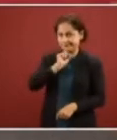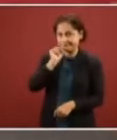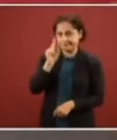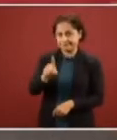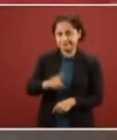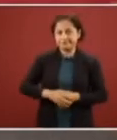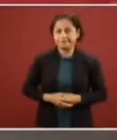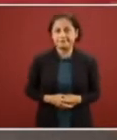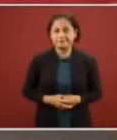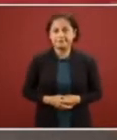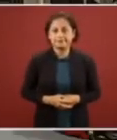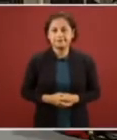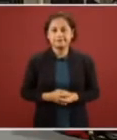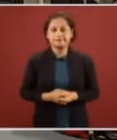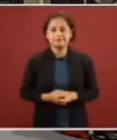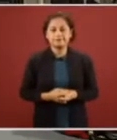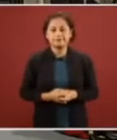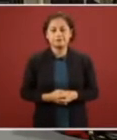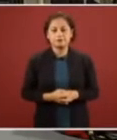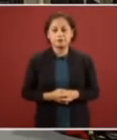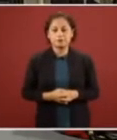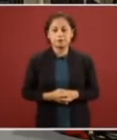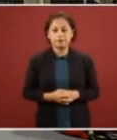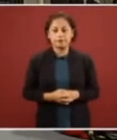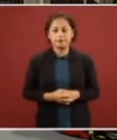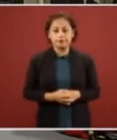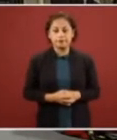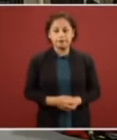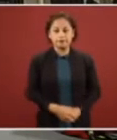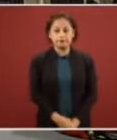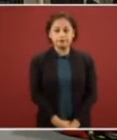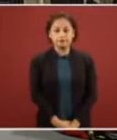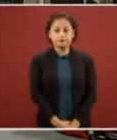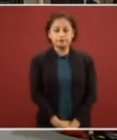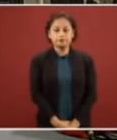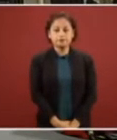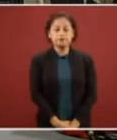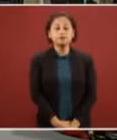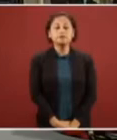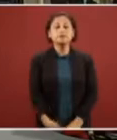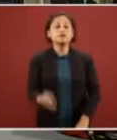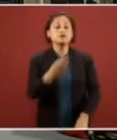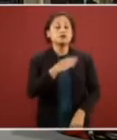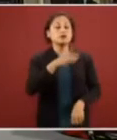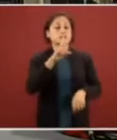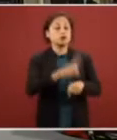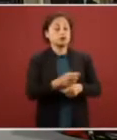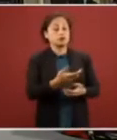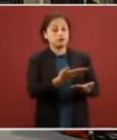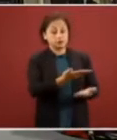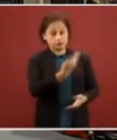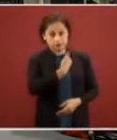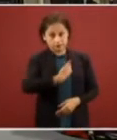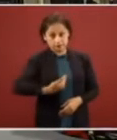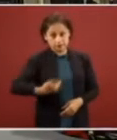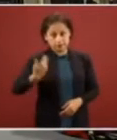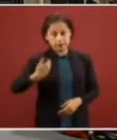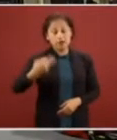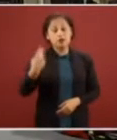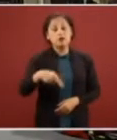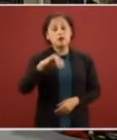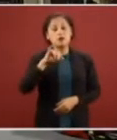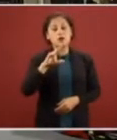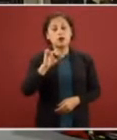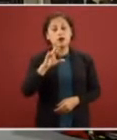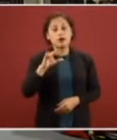bien vamos a y so next we'll go here si buenos señor presidente Juan Carlos Machorro del portal Xbox